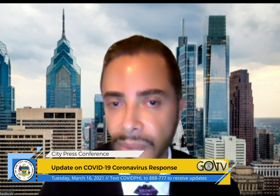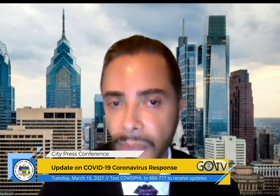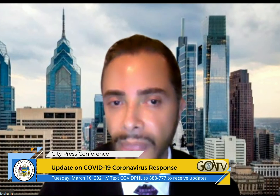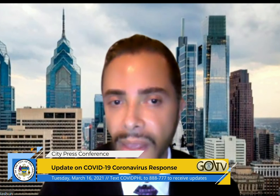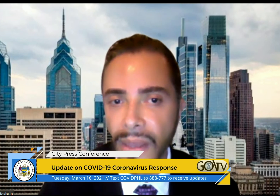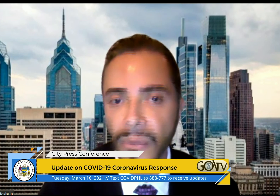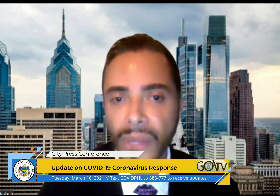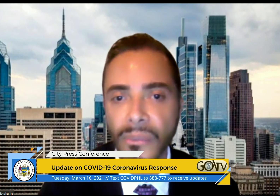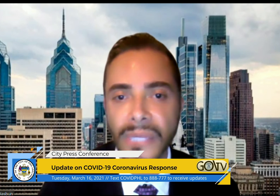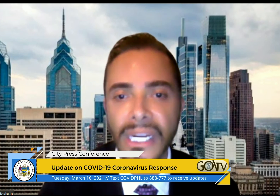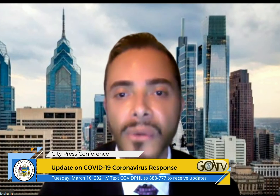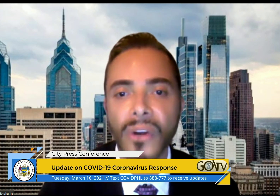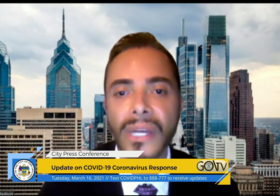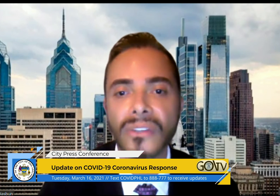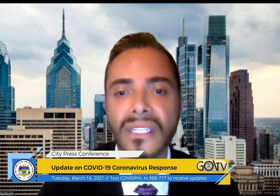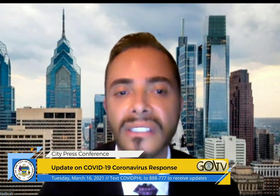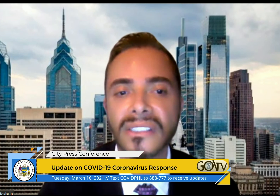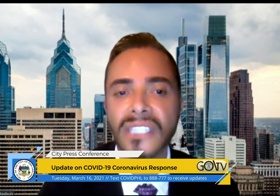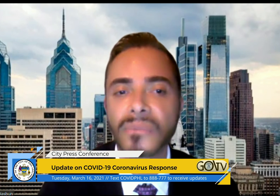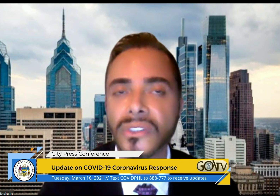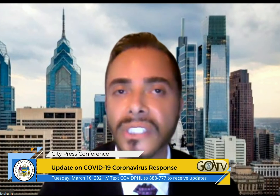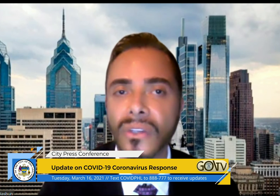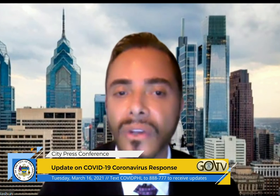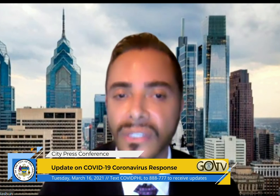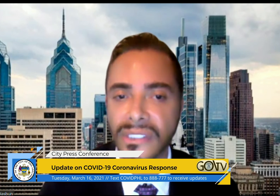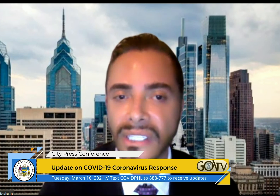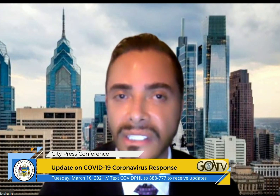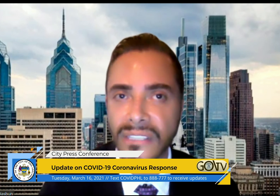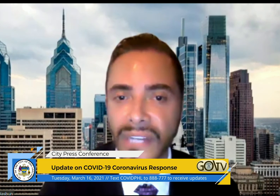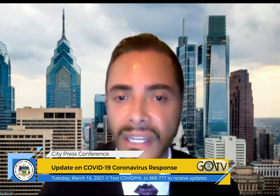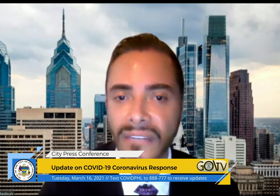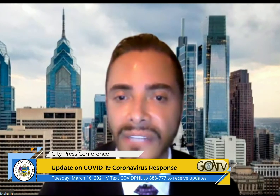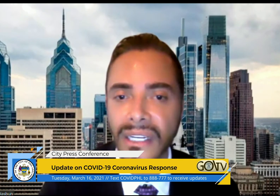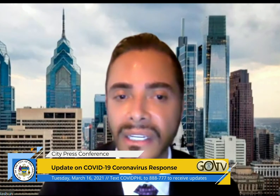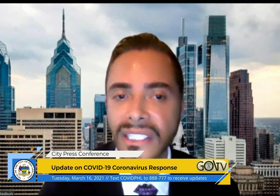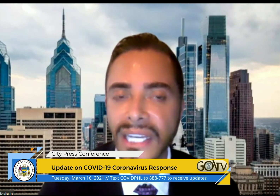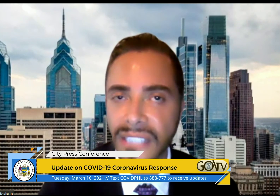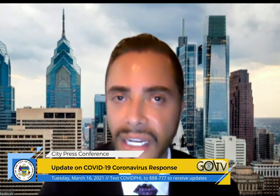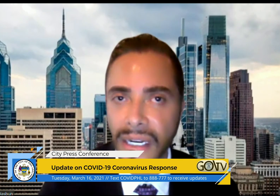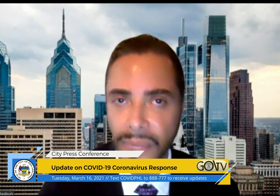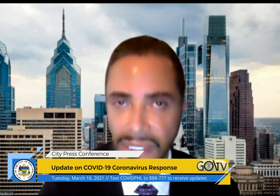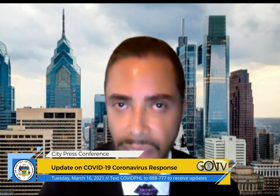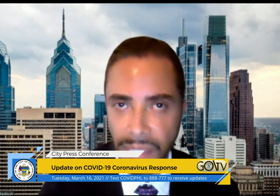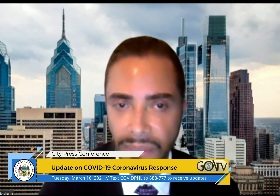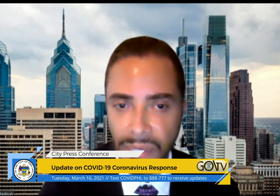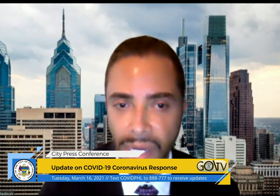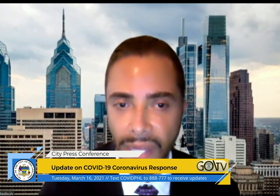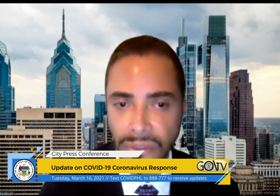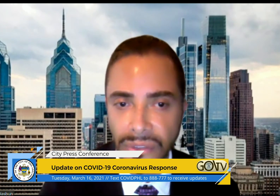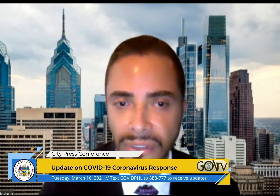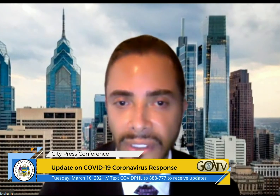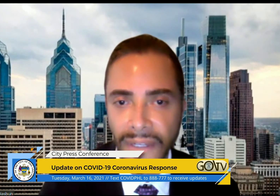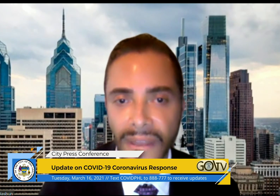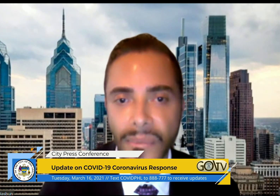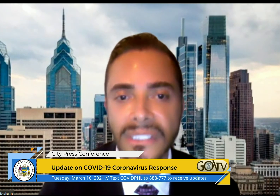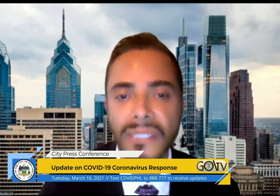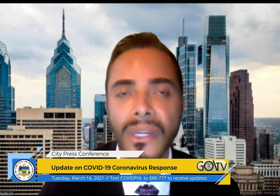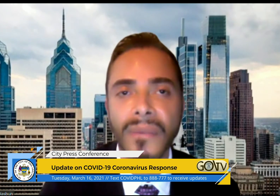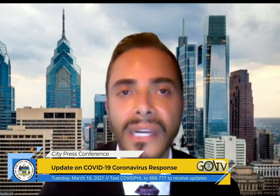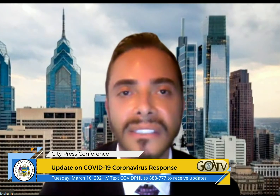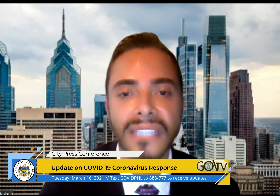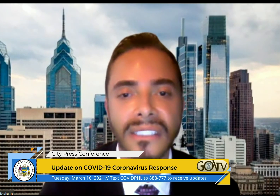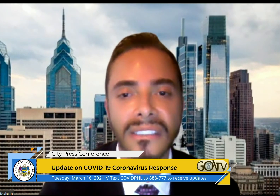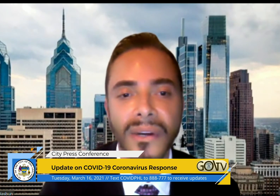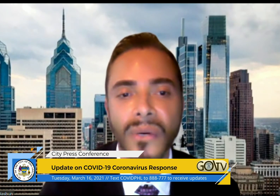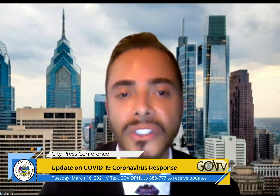Jersey. Podemos ver que por lo menos el 16% de los residentes de Filadelfia ya están parcialmente vacunados. También se